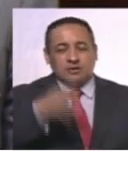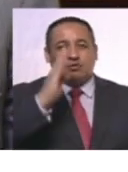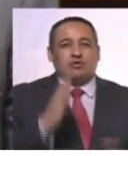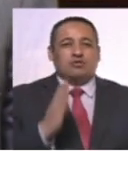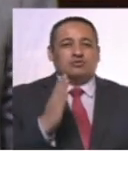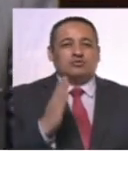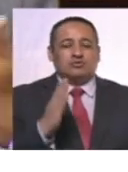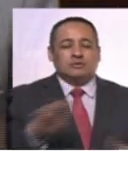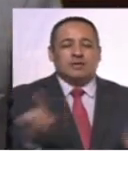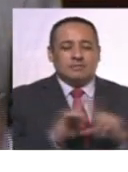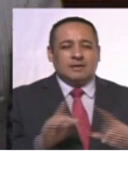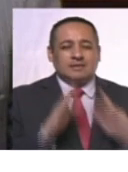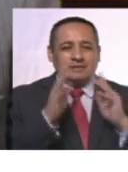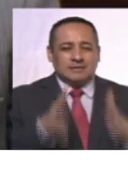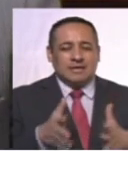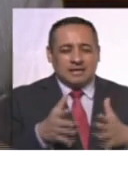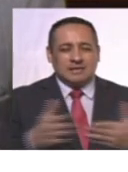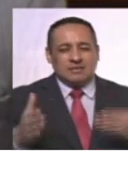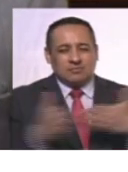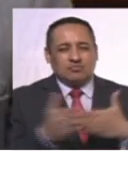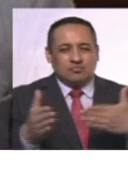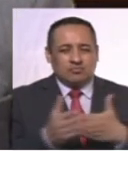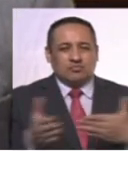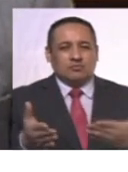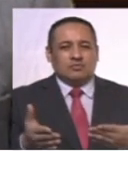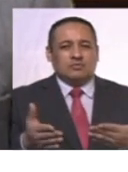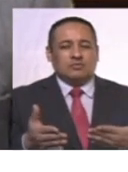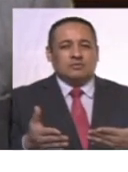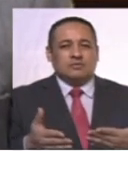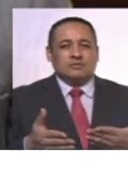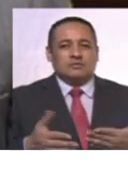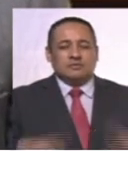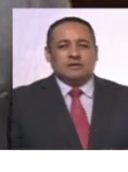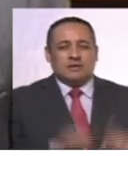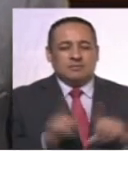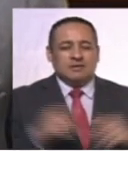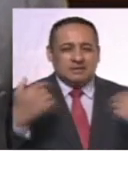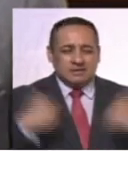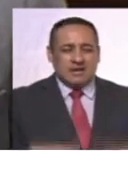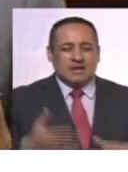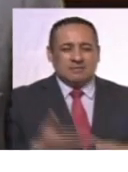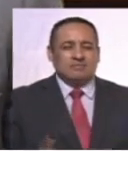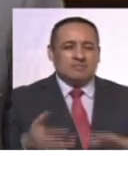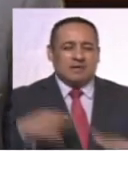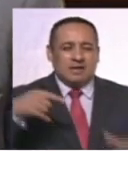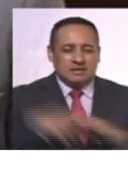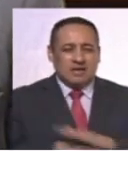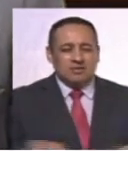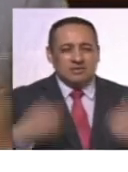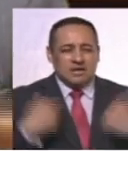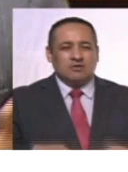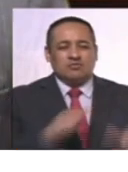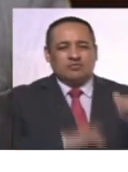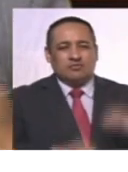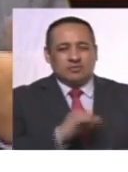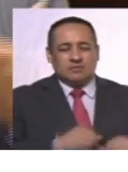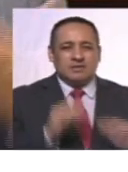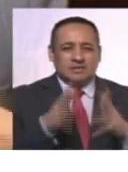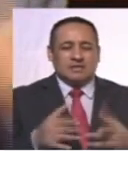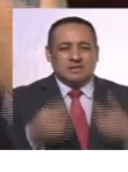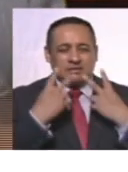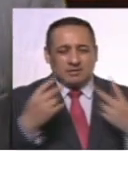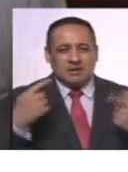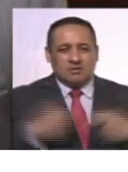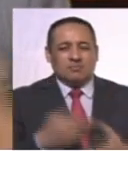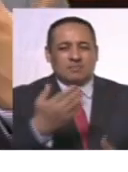Dios, dejen de reprimirnos. Ya nos han matado, nos han herido. Y dejen, ahora que nos van a